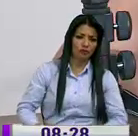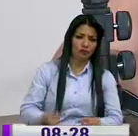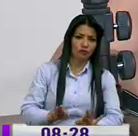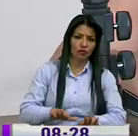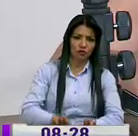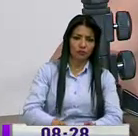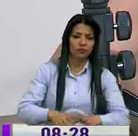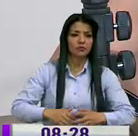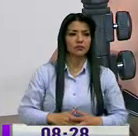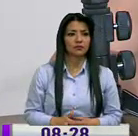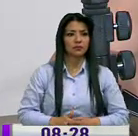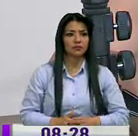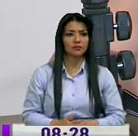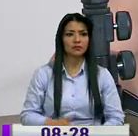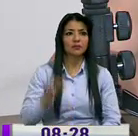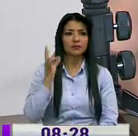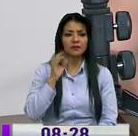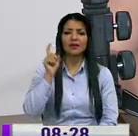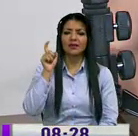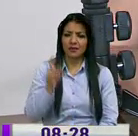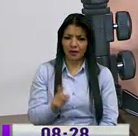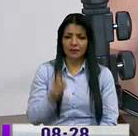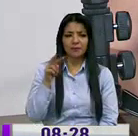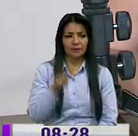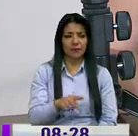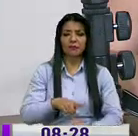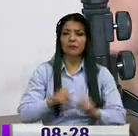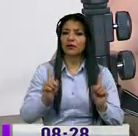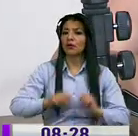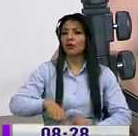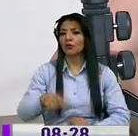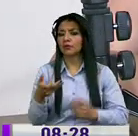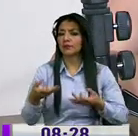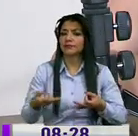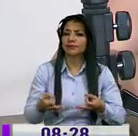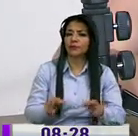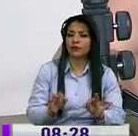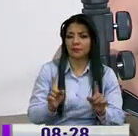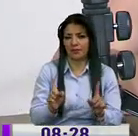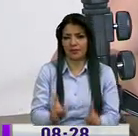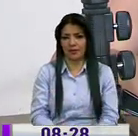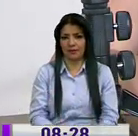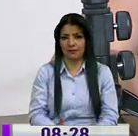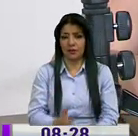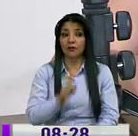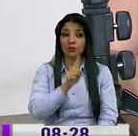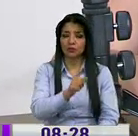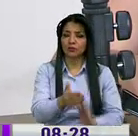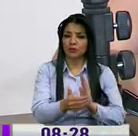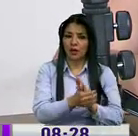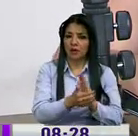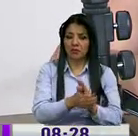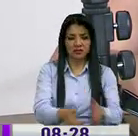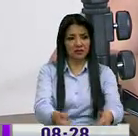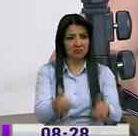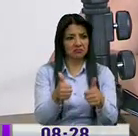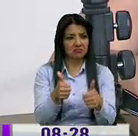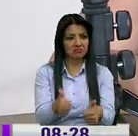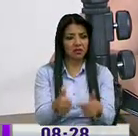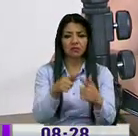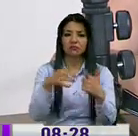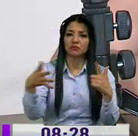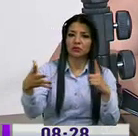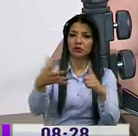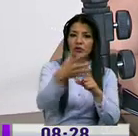las mujeres debemos ser vistas desde otras perspectivas, desde nuestras capacidades, desde los logros